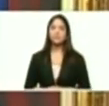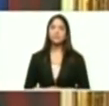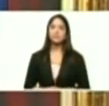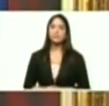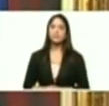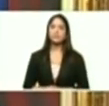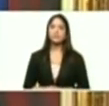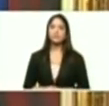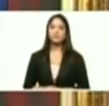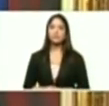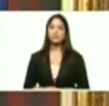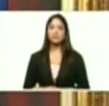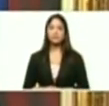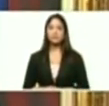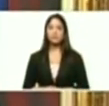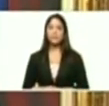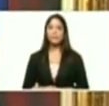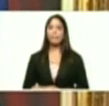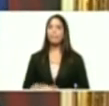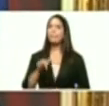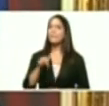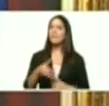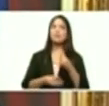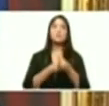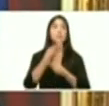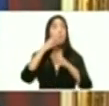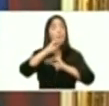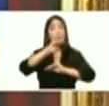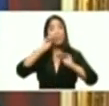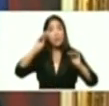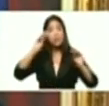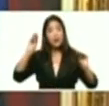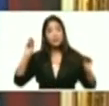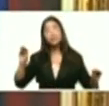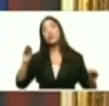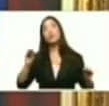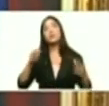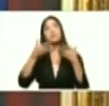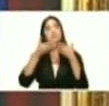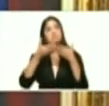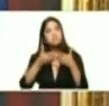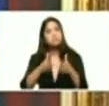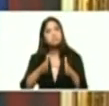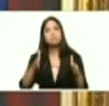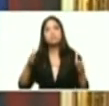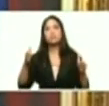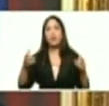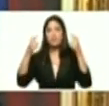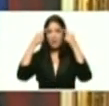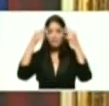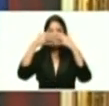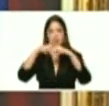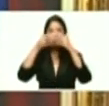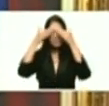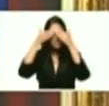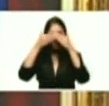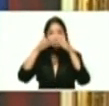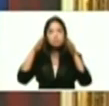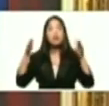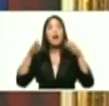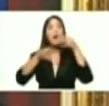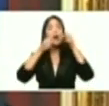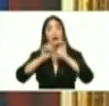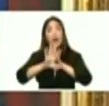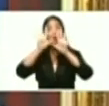no, aquí hemos hecho, una convocatoria, de puertas abiertas, de mentes abiertas, de manos claras,